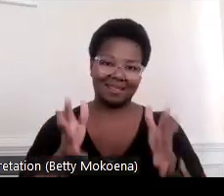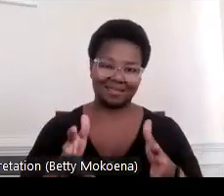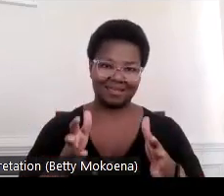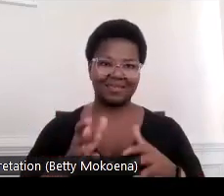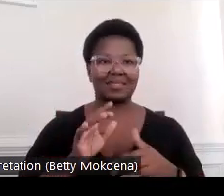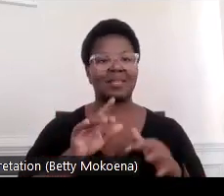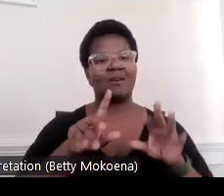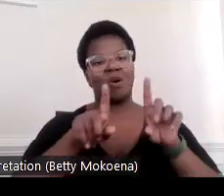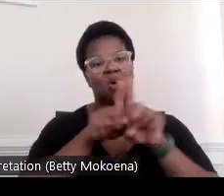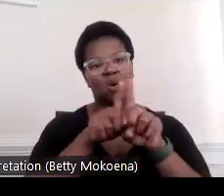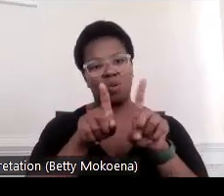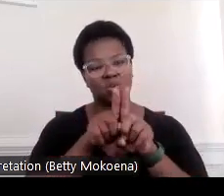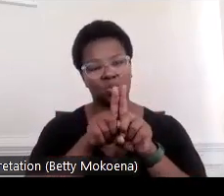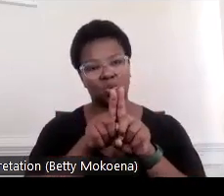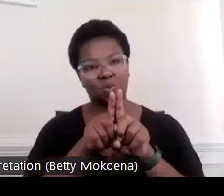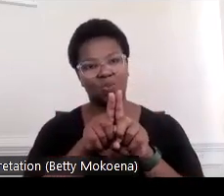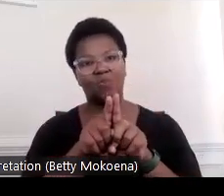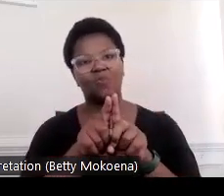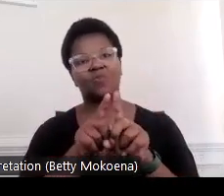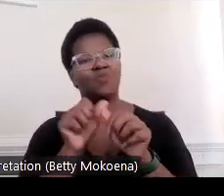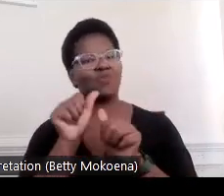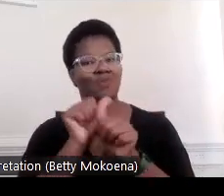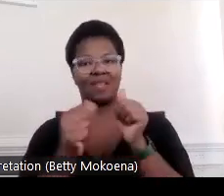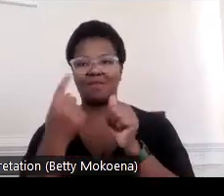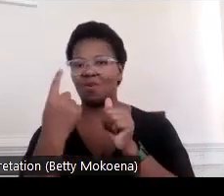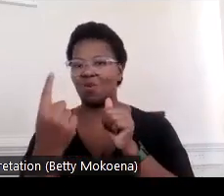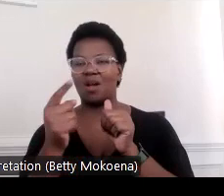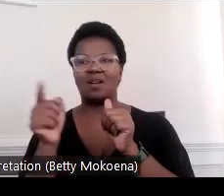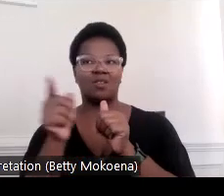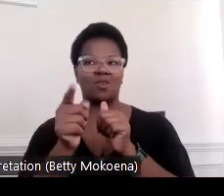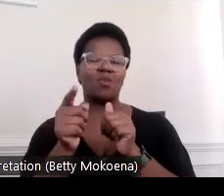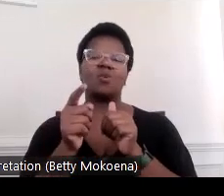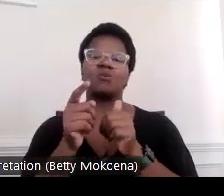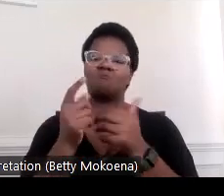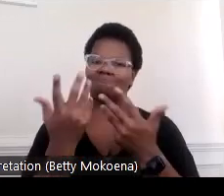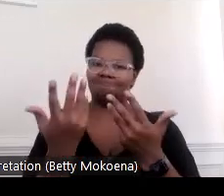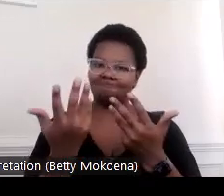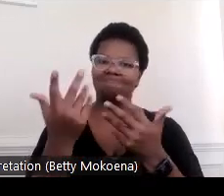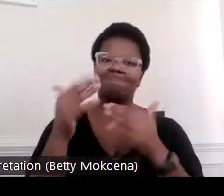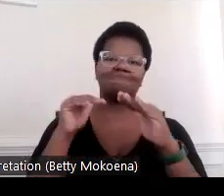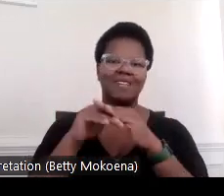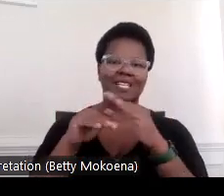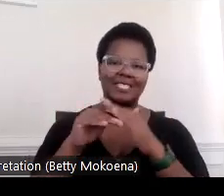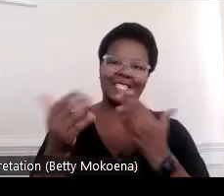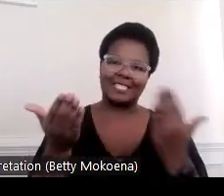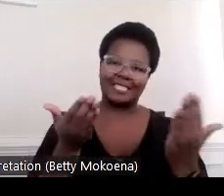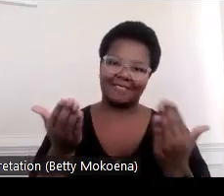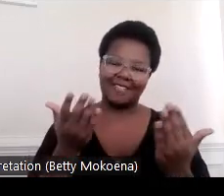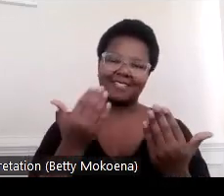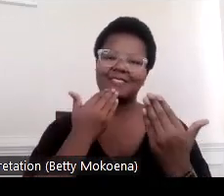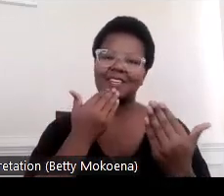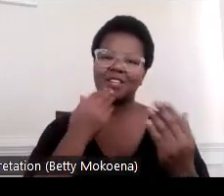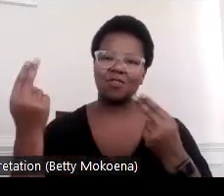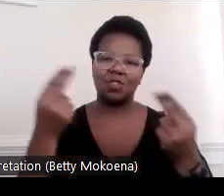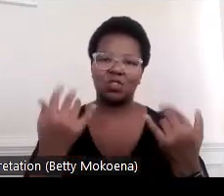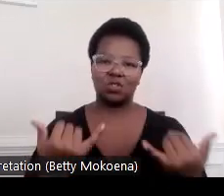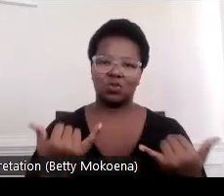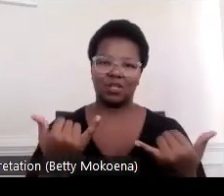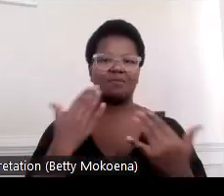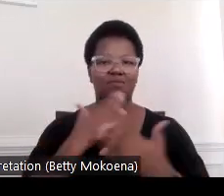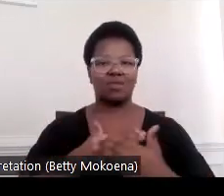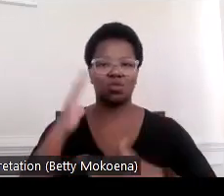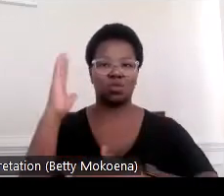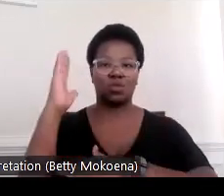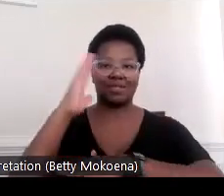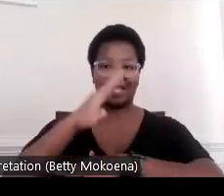de parte de nuestros panelistas y y todo eso ese individuos que están recibiendo servicios también Muchísimas gracias por así decir a nuestro